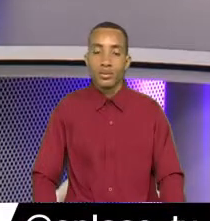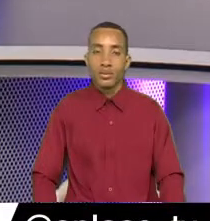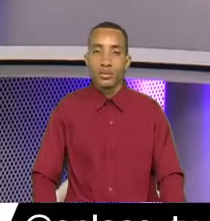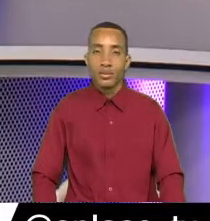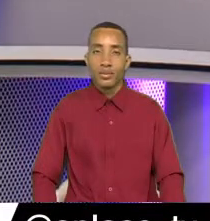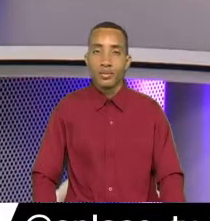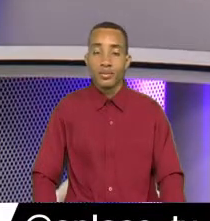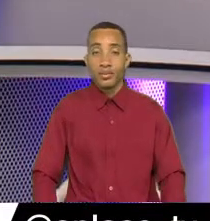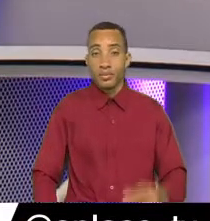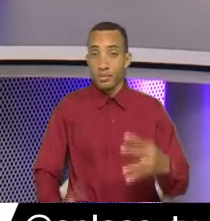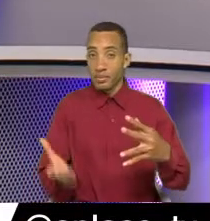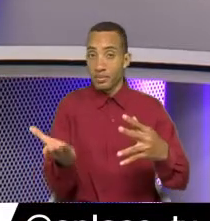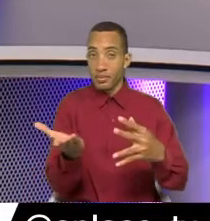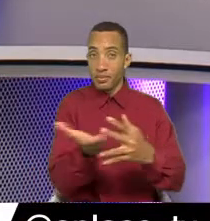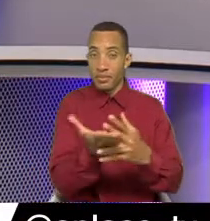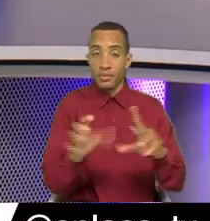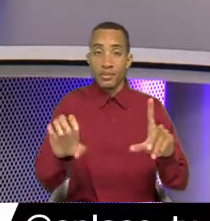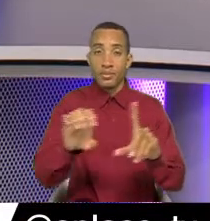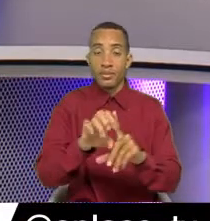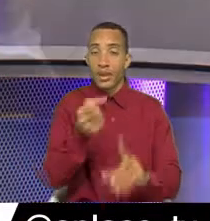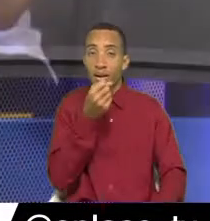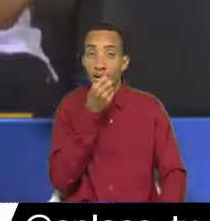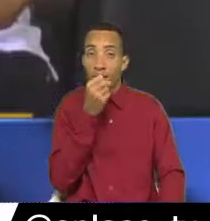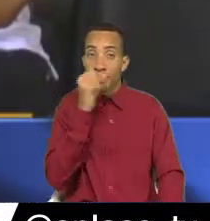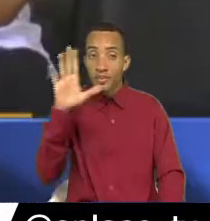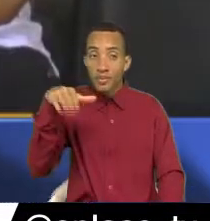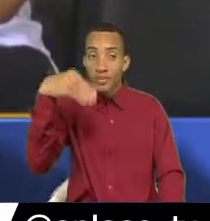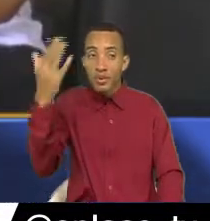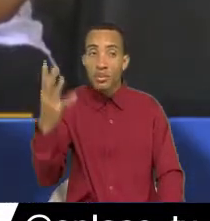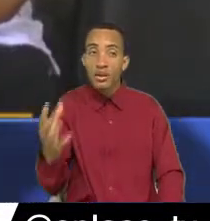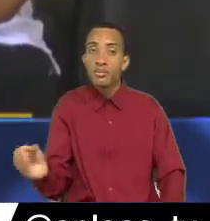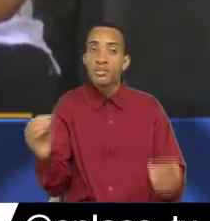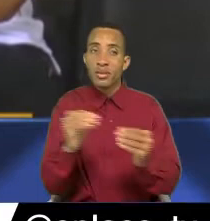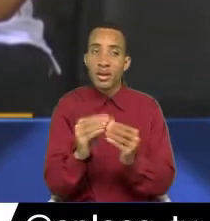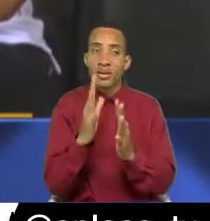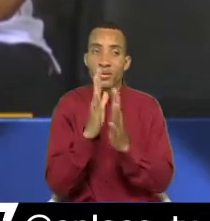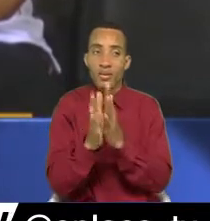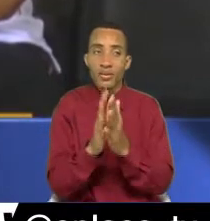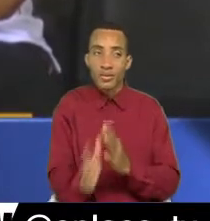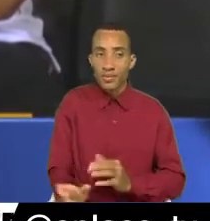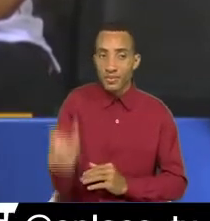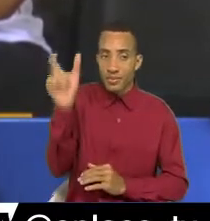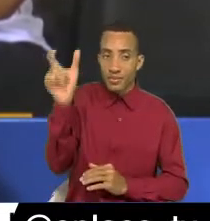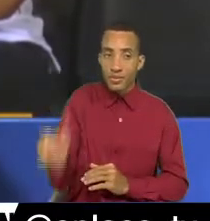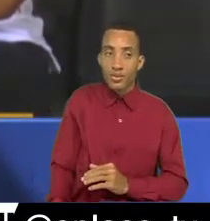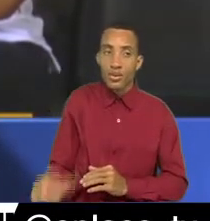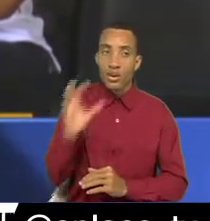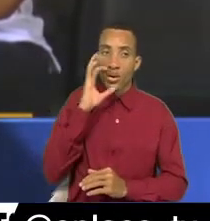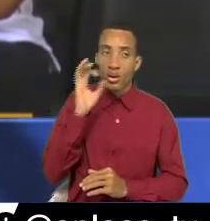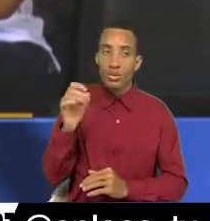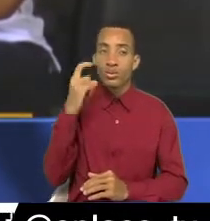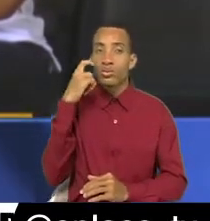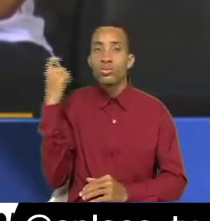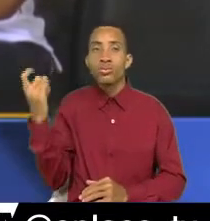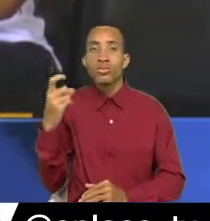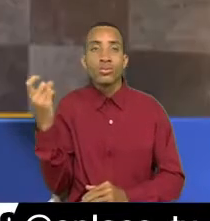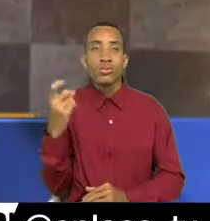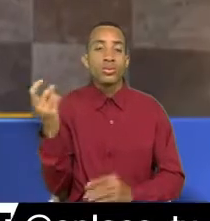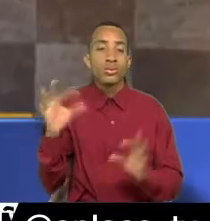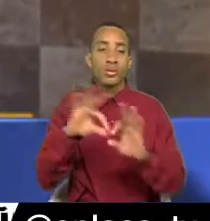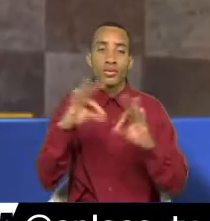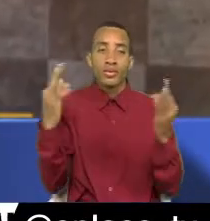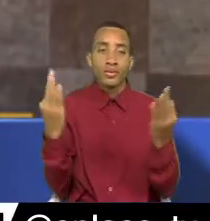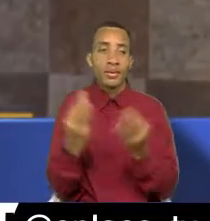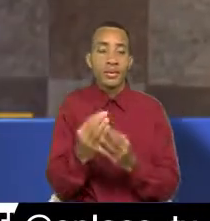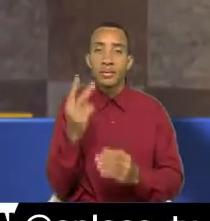Hacemos una pausa en Enlace Noticias. Al volver, espera información sobre una persona, un hombre exactamente, que busca a su familia, la cual no ve